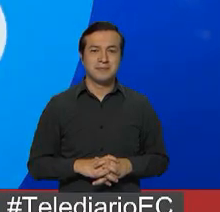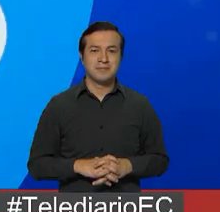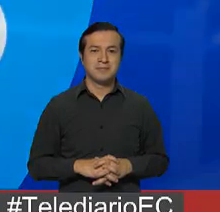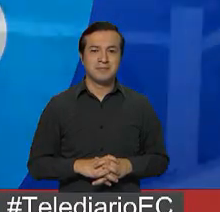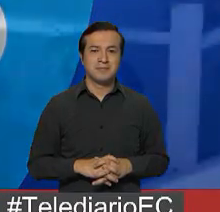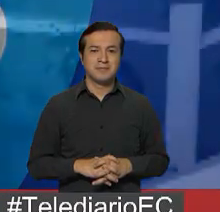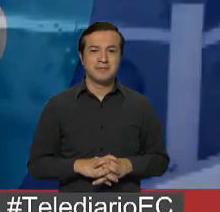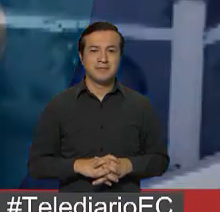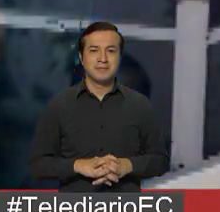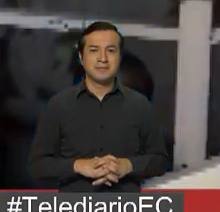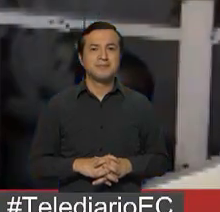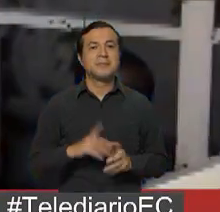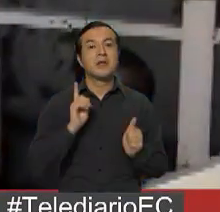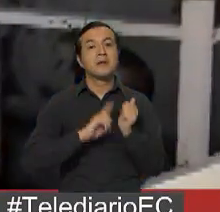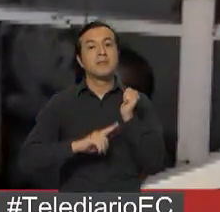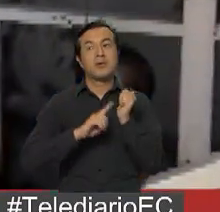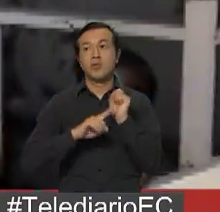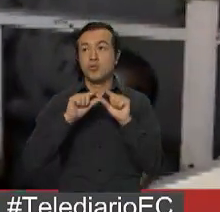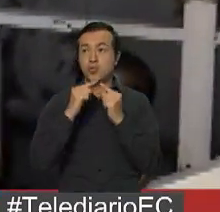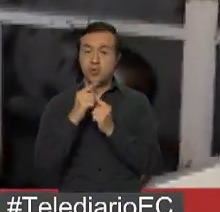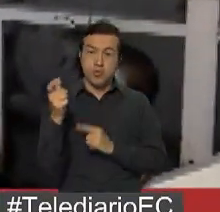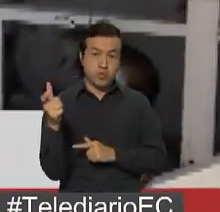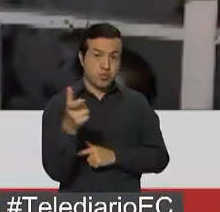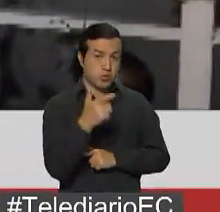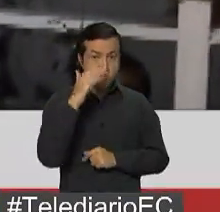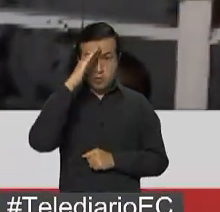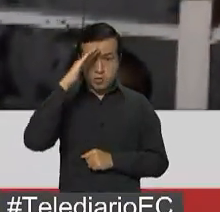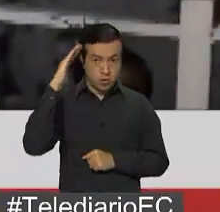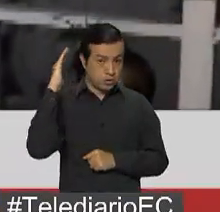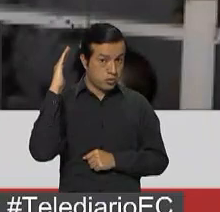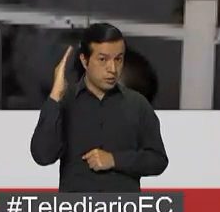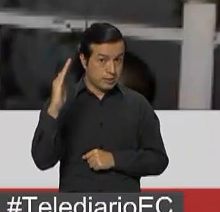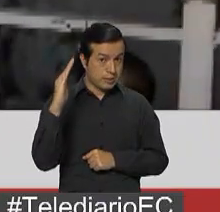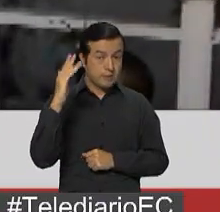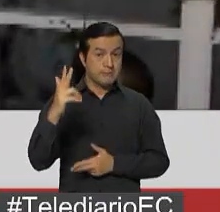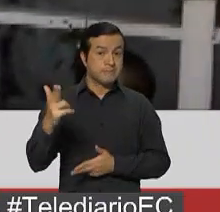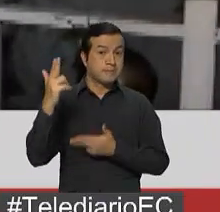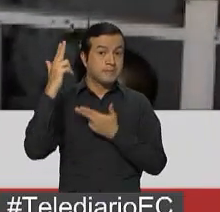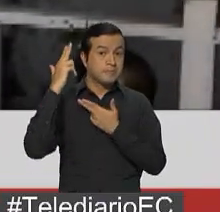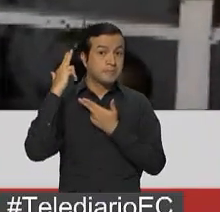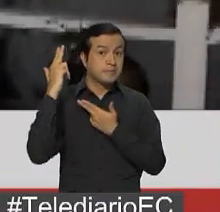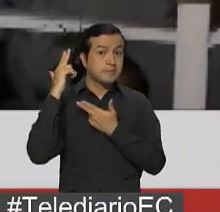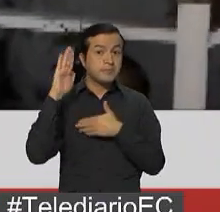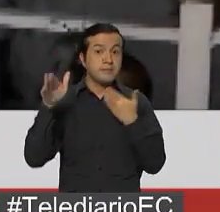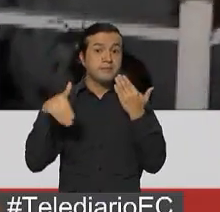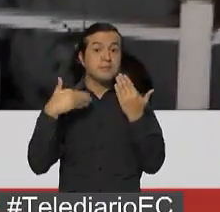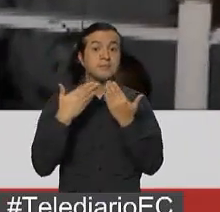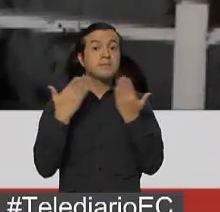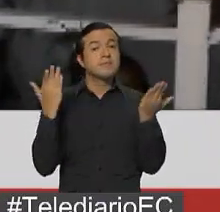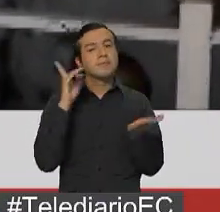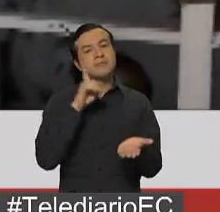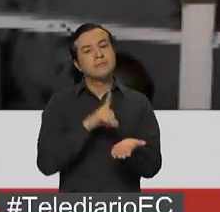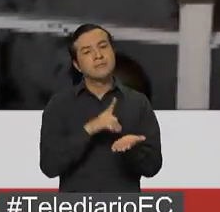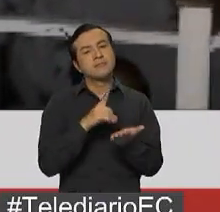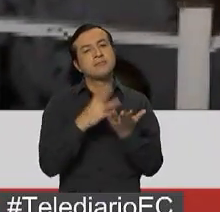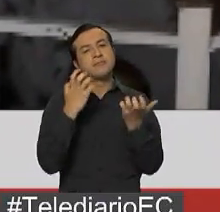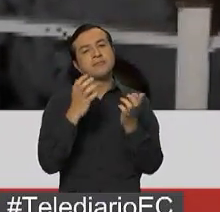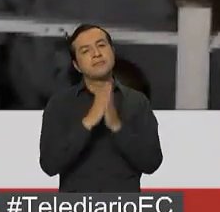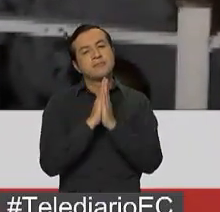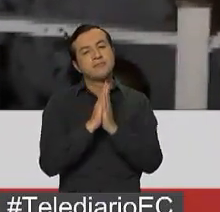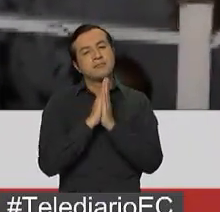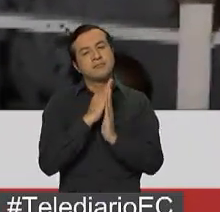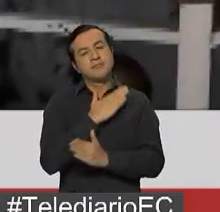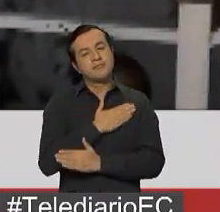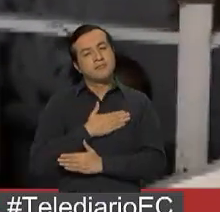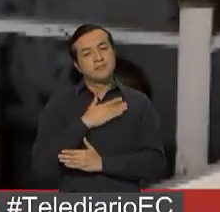por mis hermanos bomberos por los policías por los militares y por todos los médicos quiero pendiente de